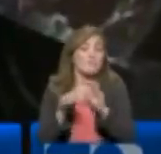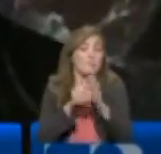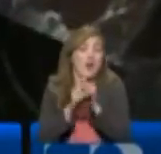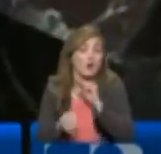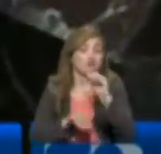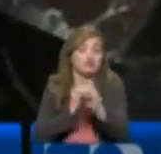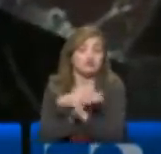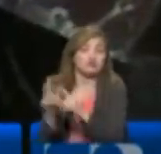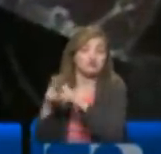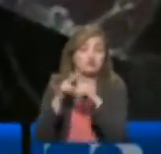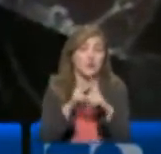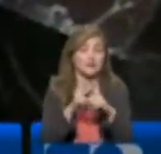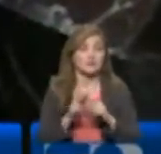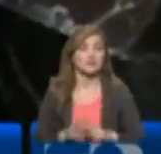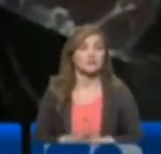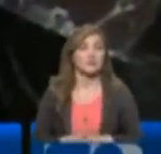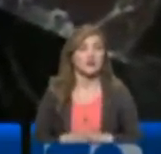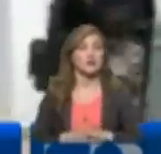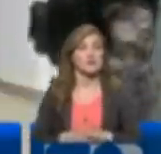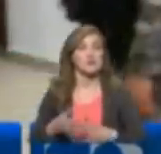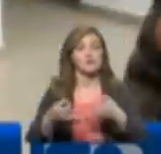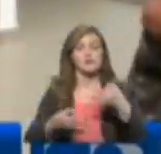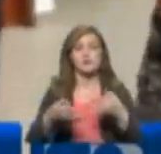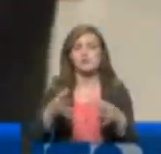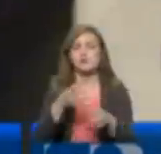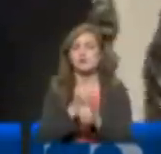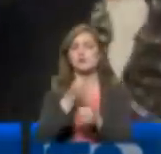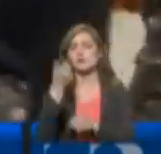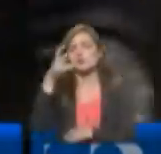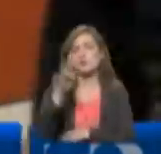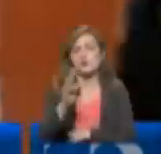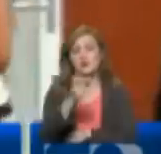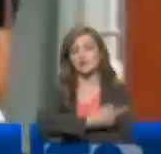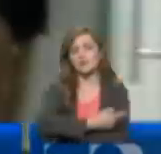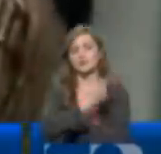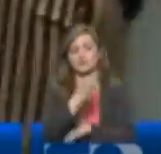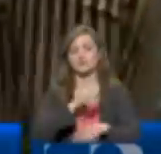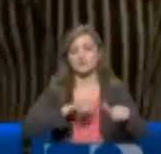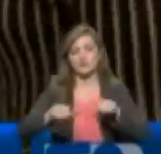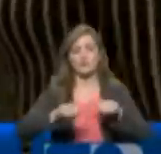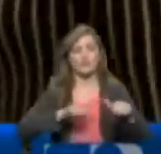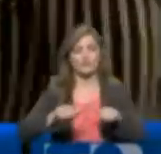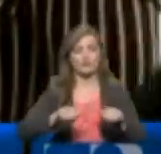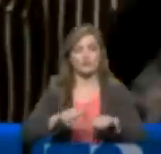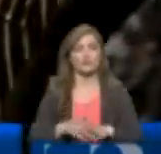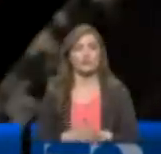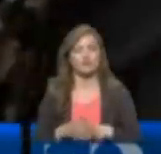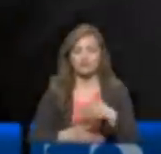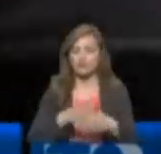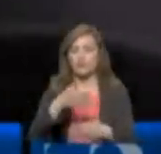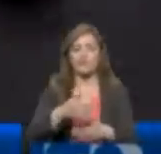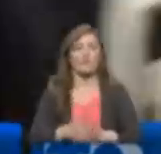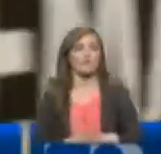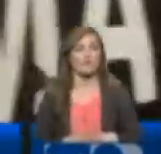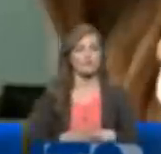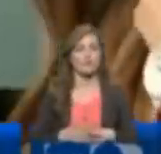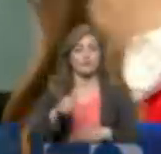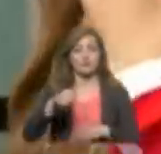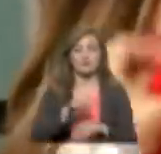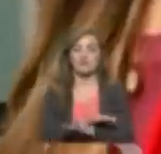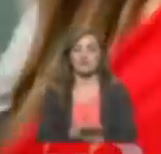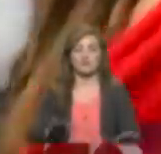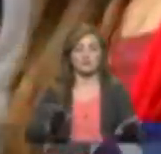para acceder a prestados de este juicio se han efectuado 17 días de diligencias no consecutivos que terminan hoy